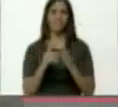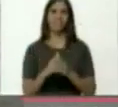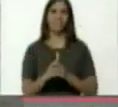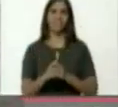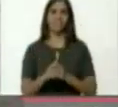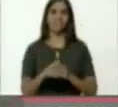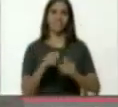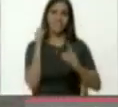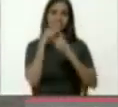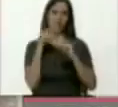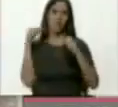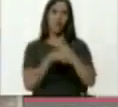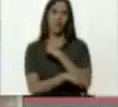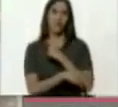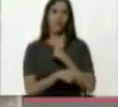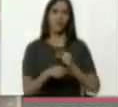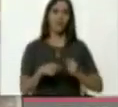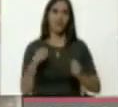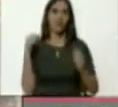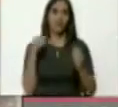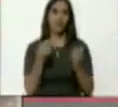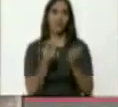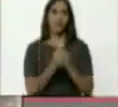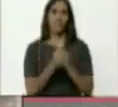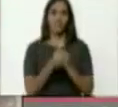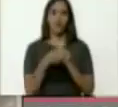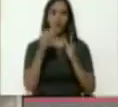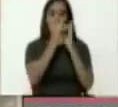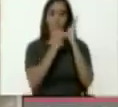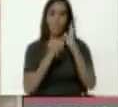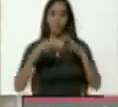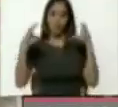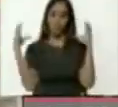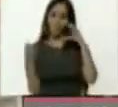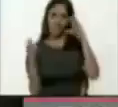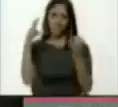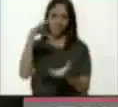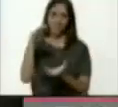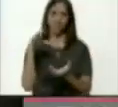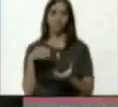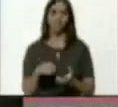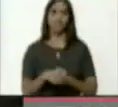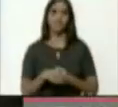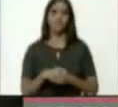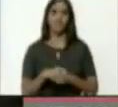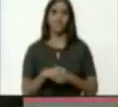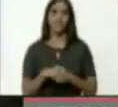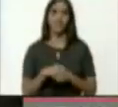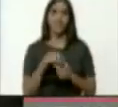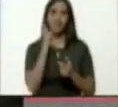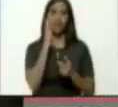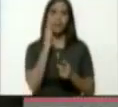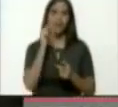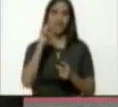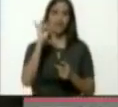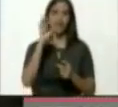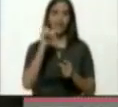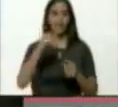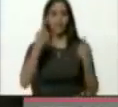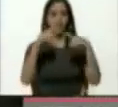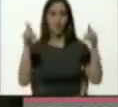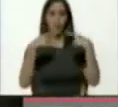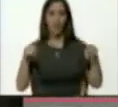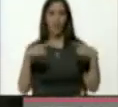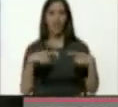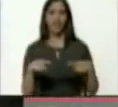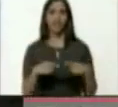óptica de la profundidad de contenido? Contenido y continente. Se dice, ¿qué dice por ahí, señor Uga? Morelva, la mamá de Rafael Nava. Feliz cumpleaños.